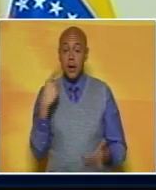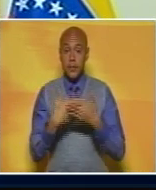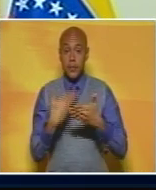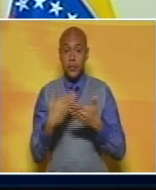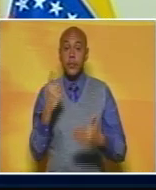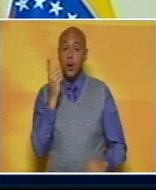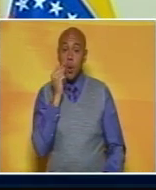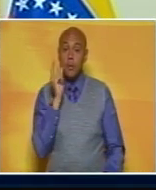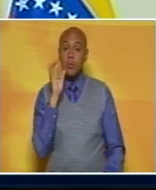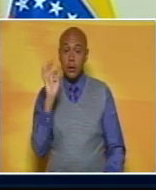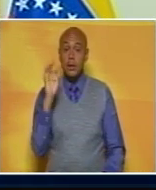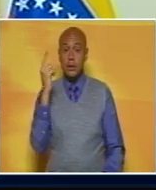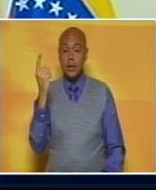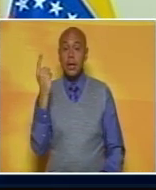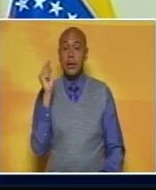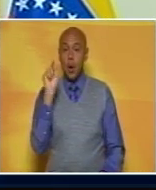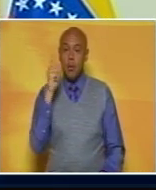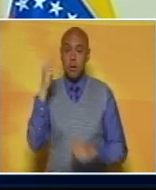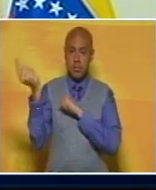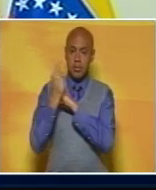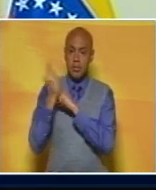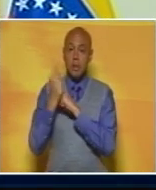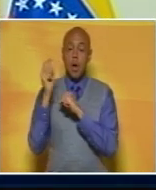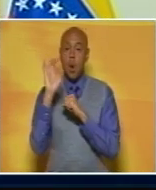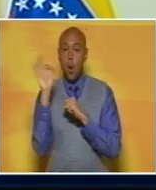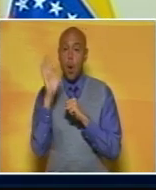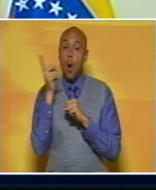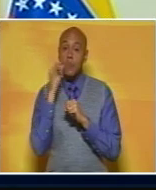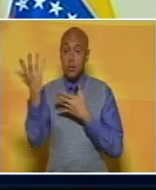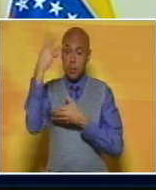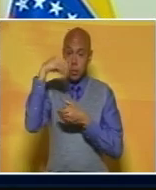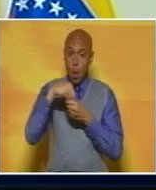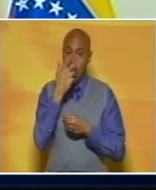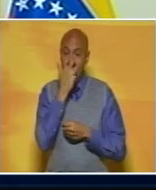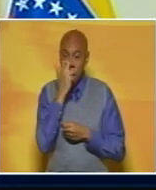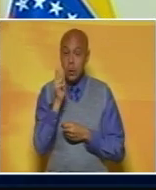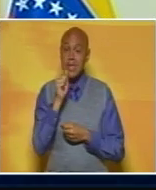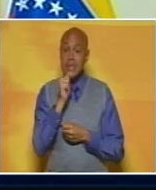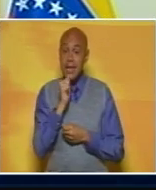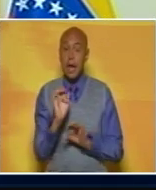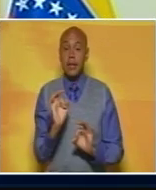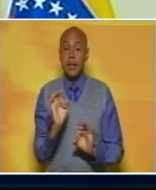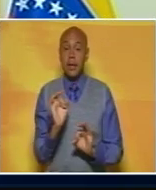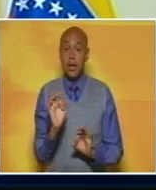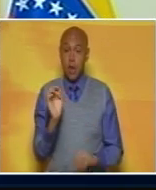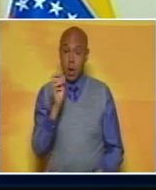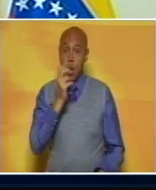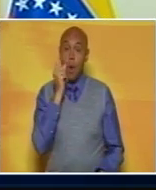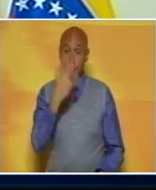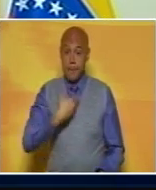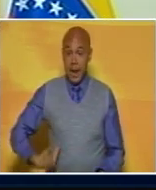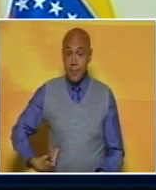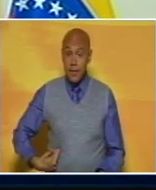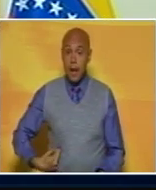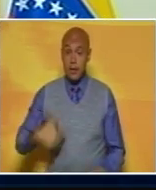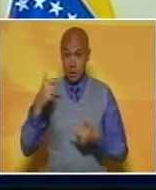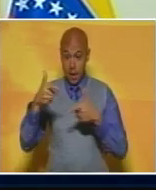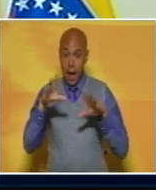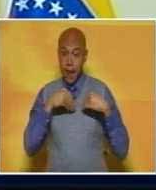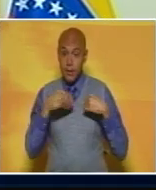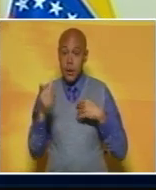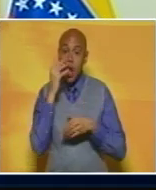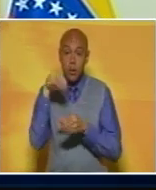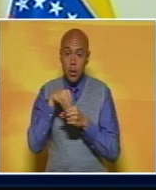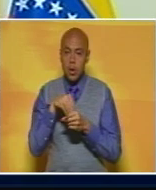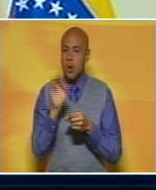ápice ante el chantaje, la amenaza y la injerencia promovidas no por un jefe de Estado, sino por un